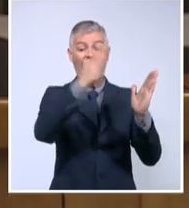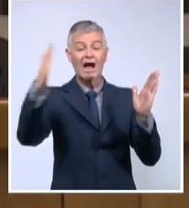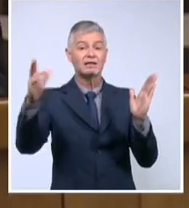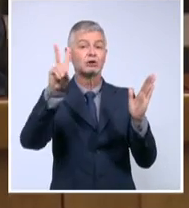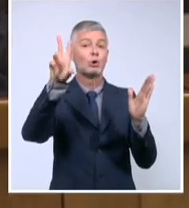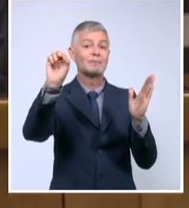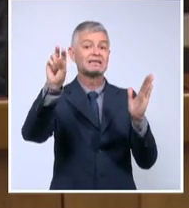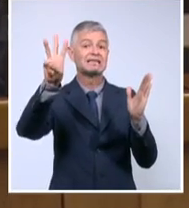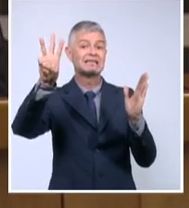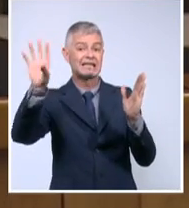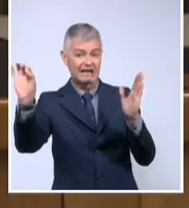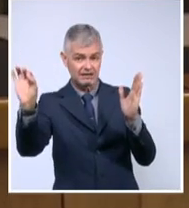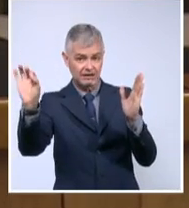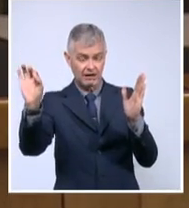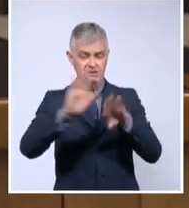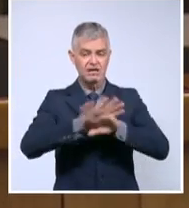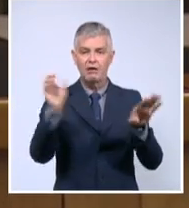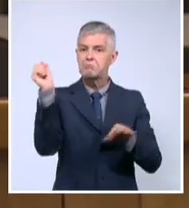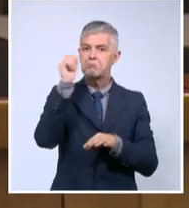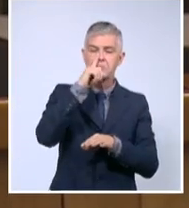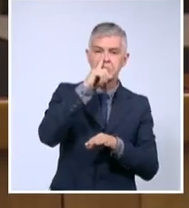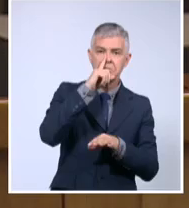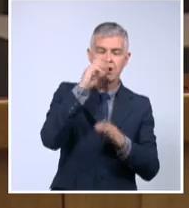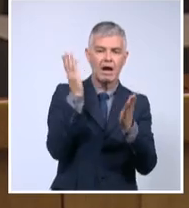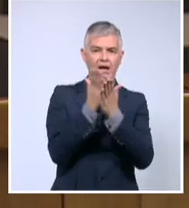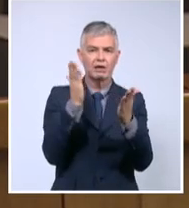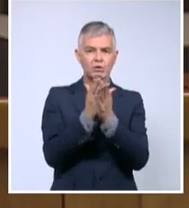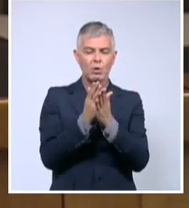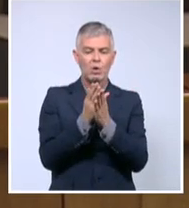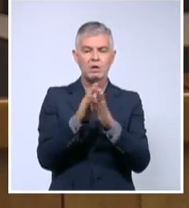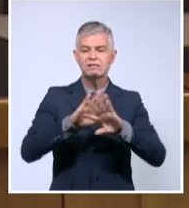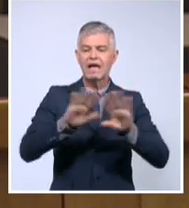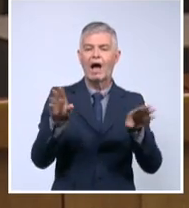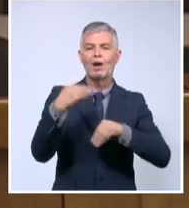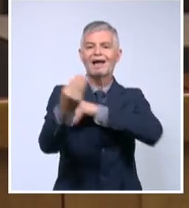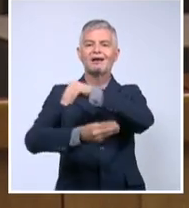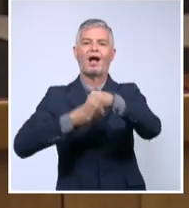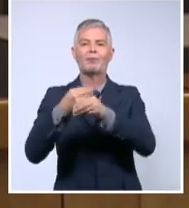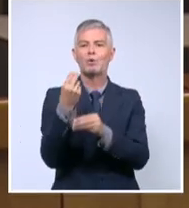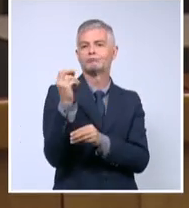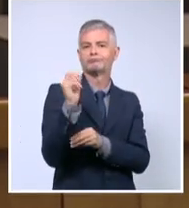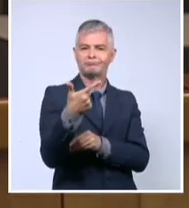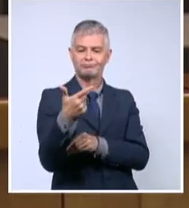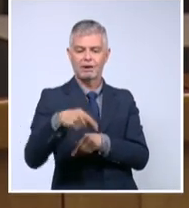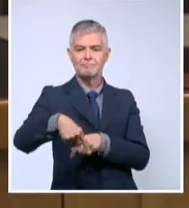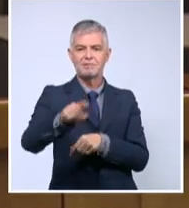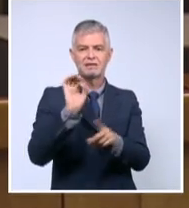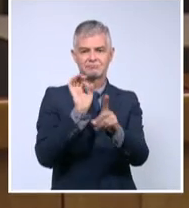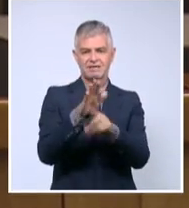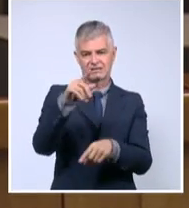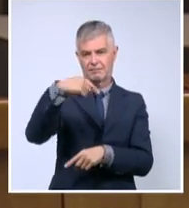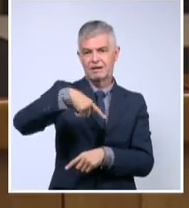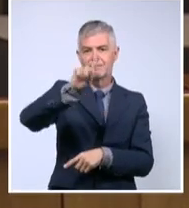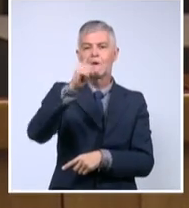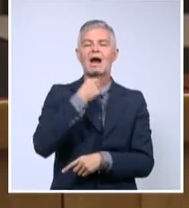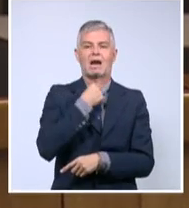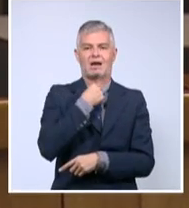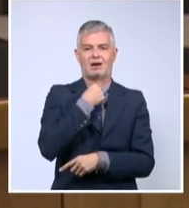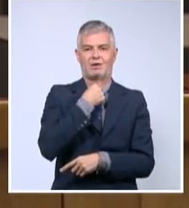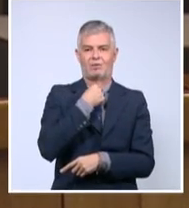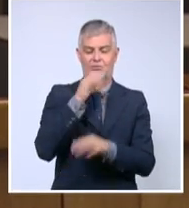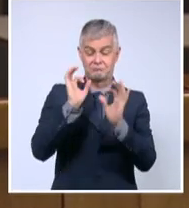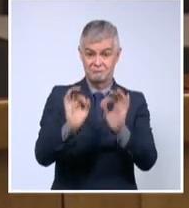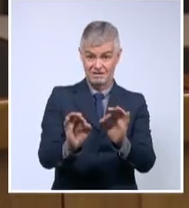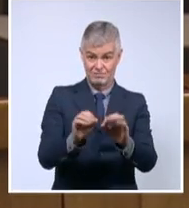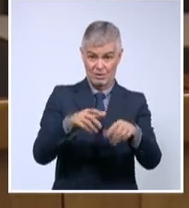se concluyeron los estudios para la implementación del ordenamiento monetario que se iniciará el próximo 1 de enero. En medio